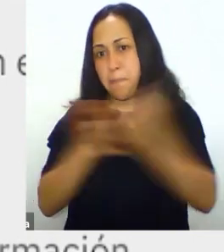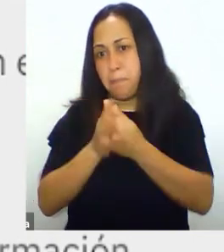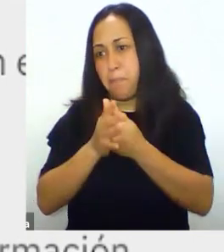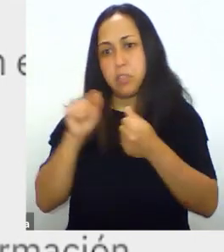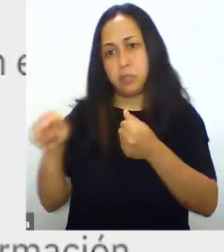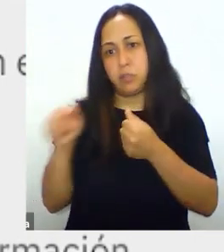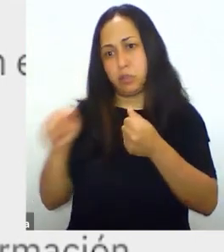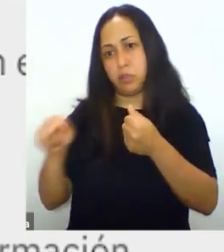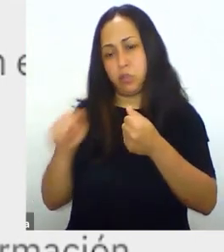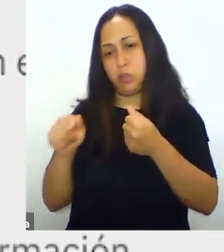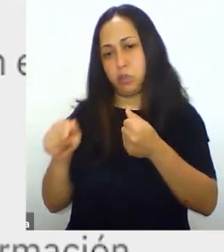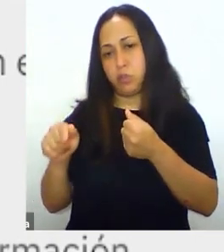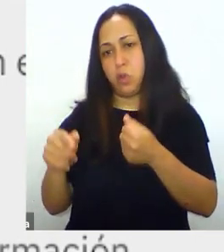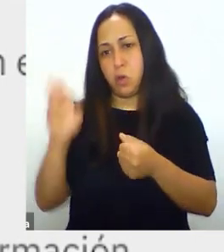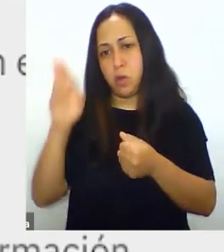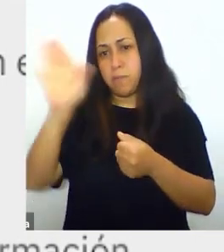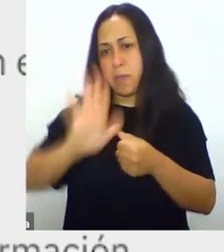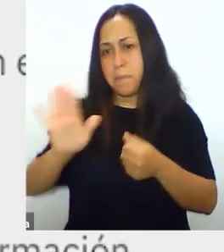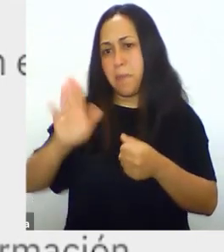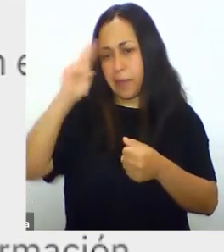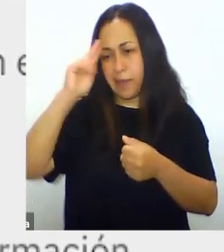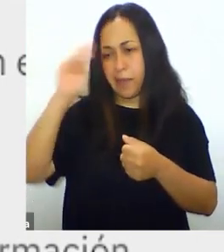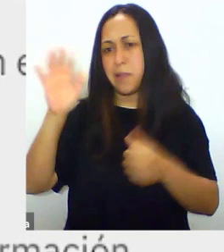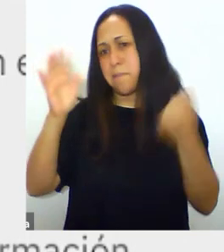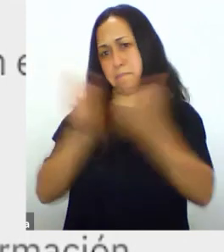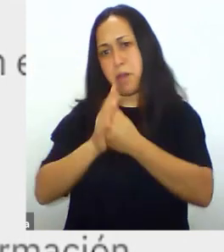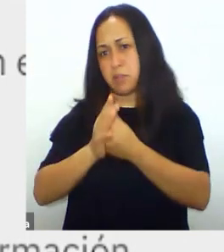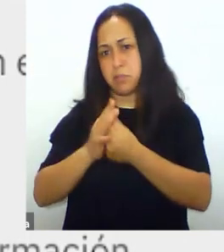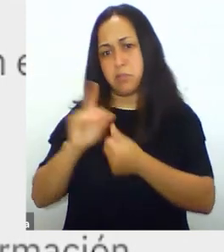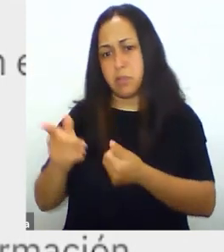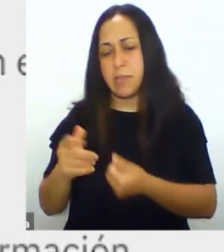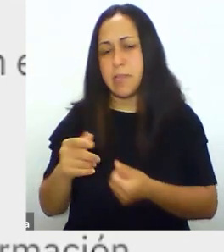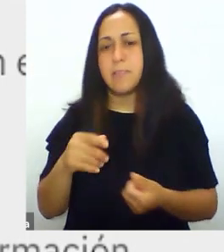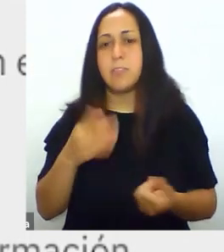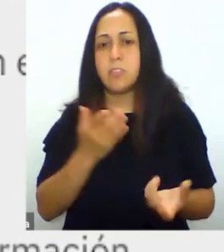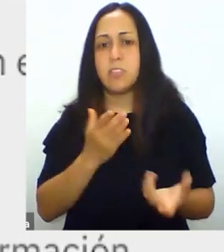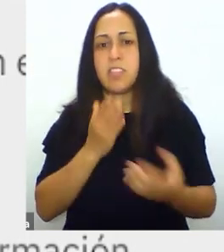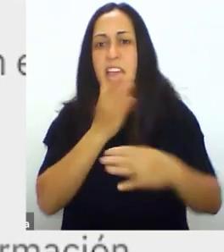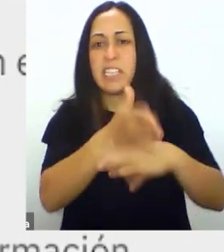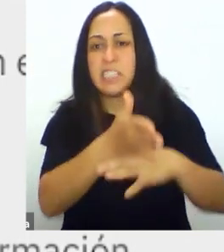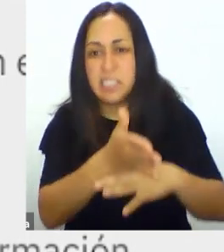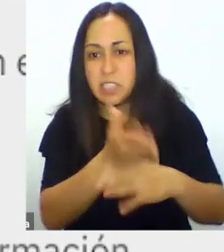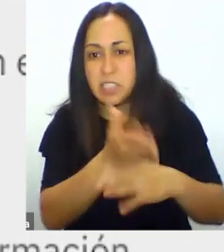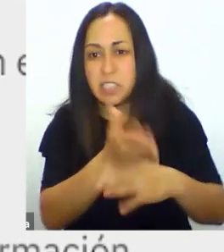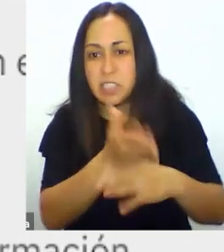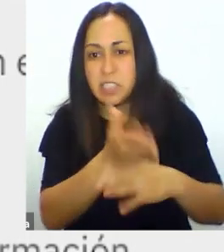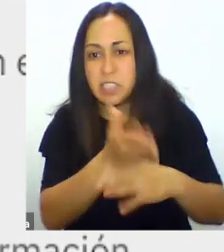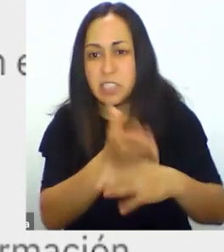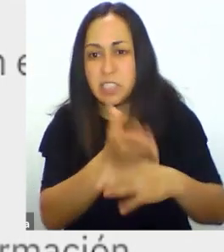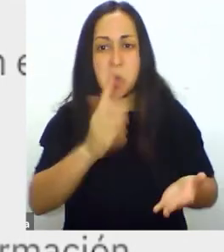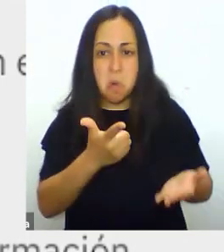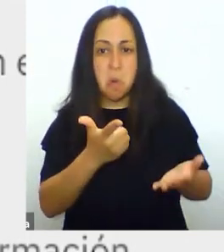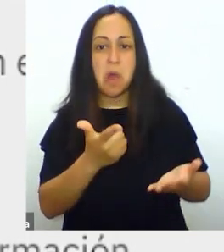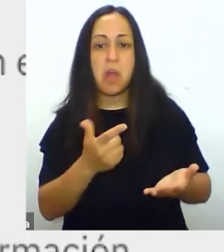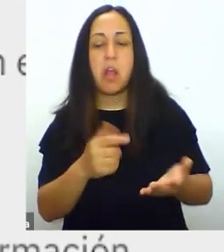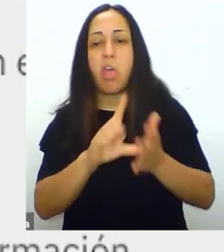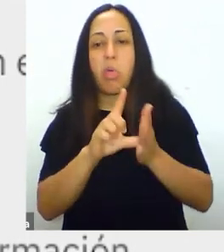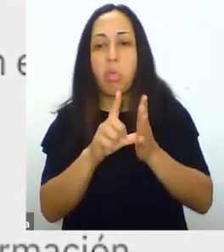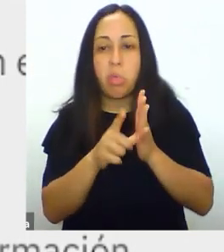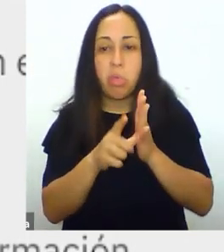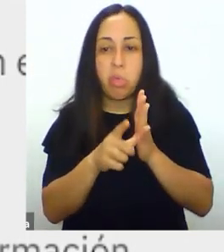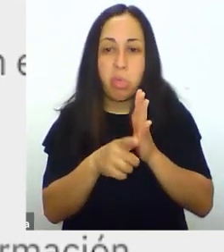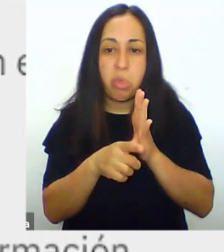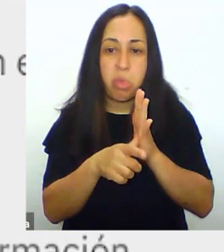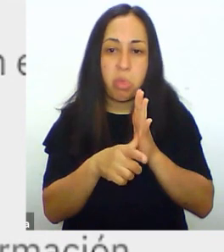muy grande a su reputación, la dificultad al acceso a la justicia y también la lentitud